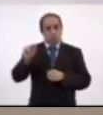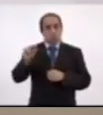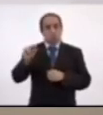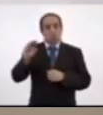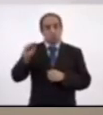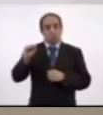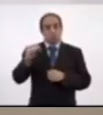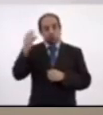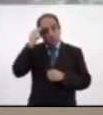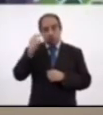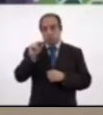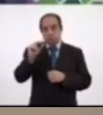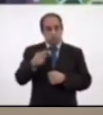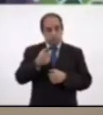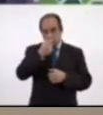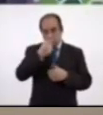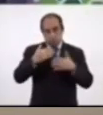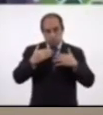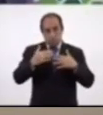intubación.